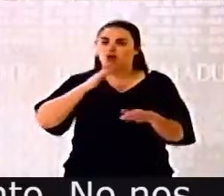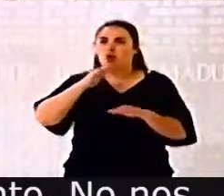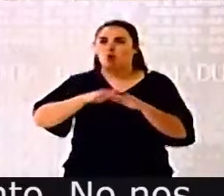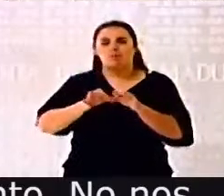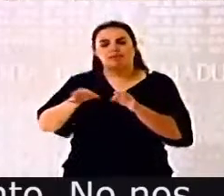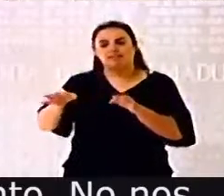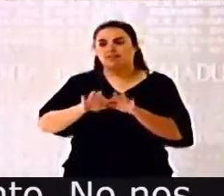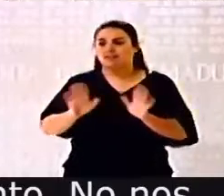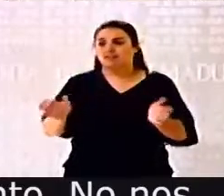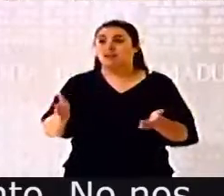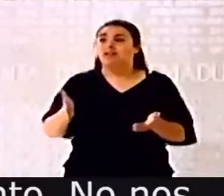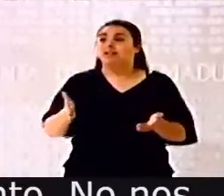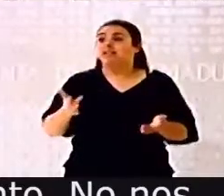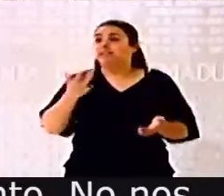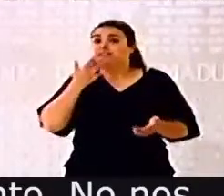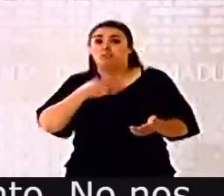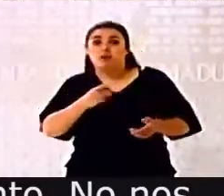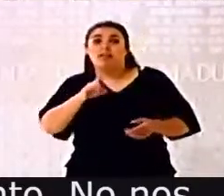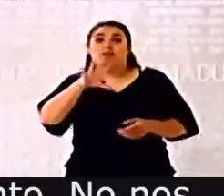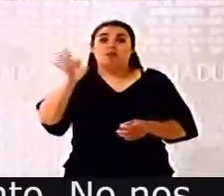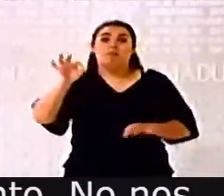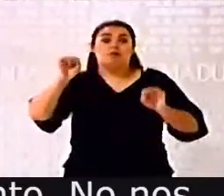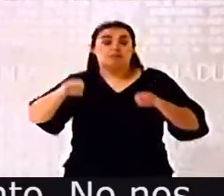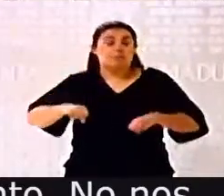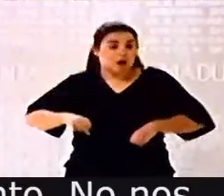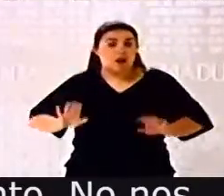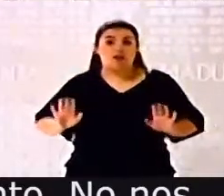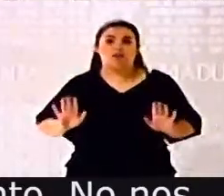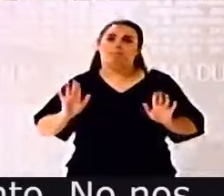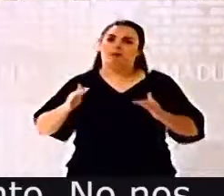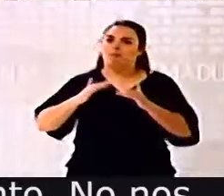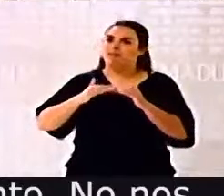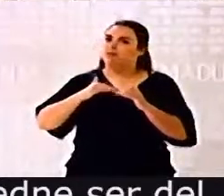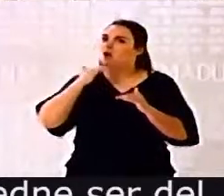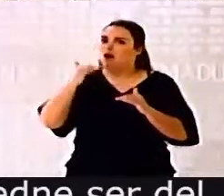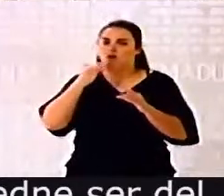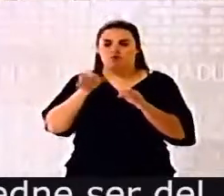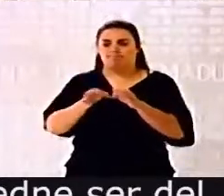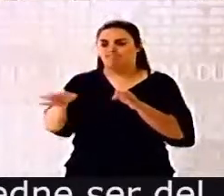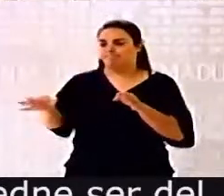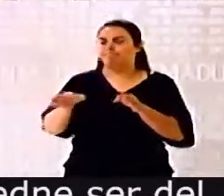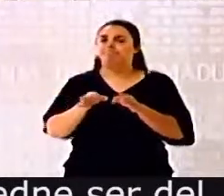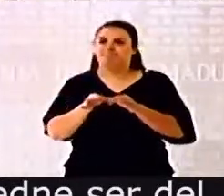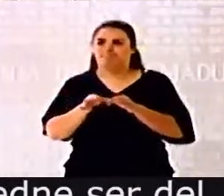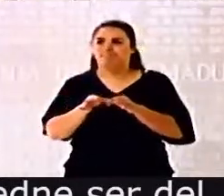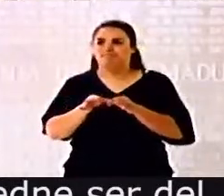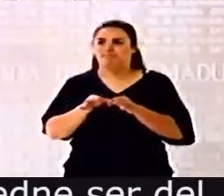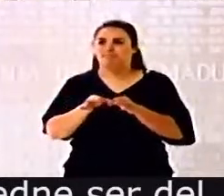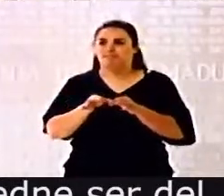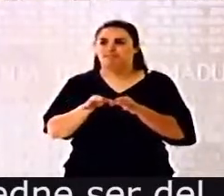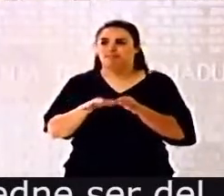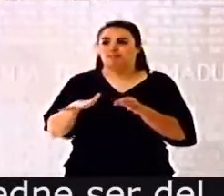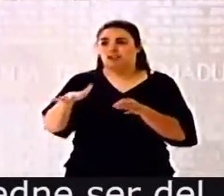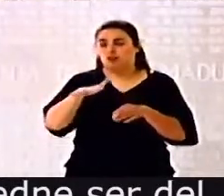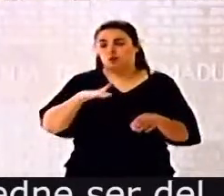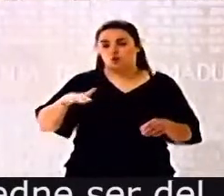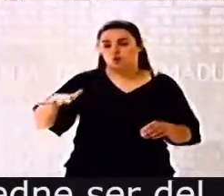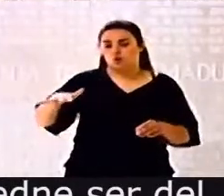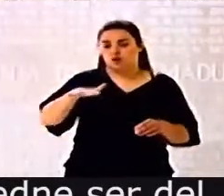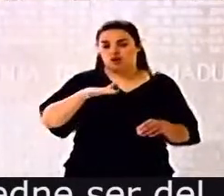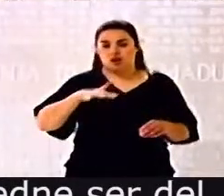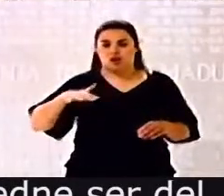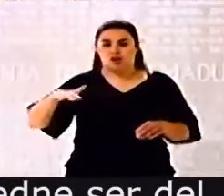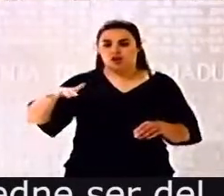Si pueden ser del 100%, siempre que haya un incremento en el